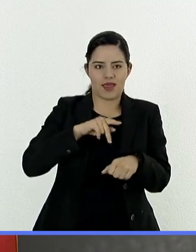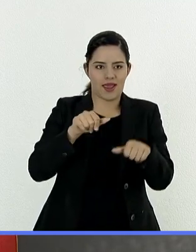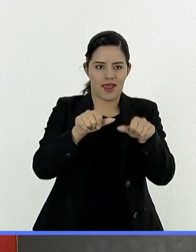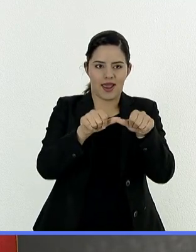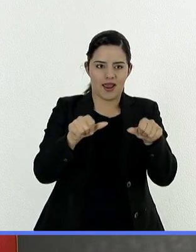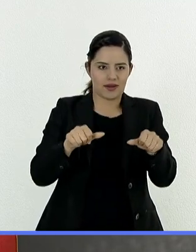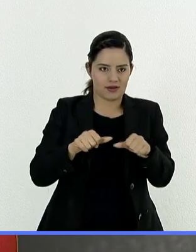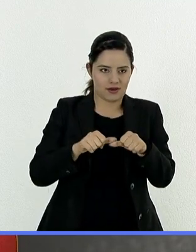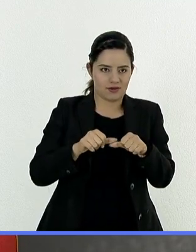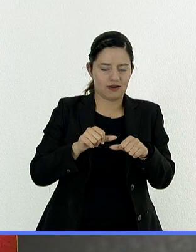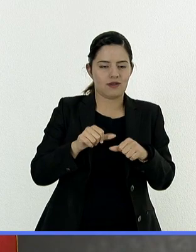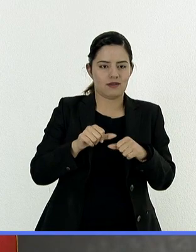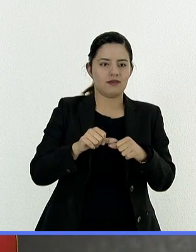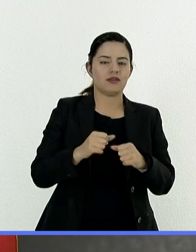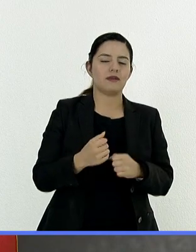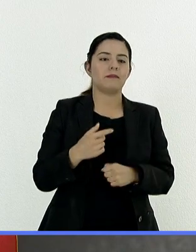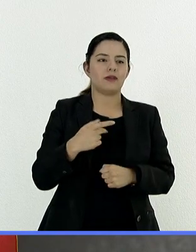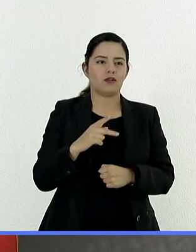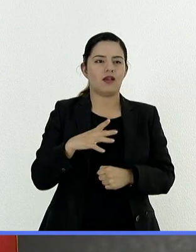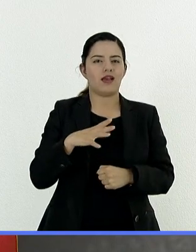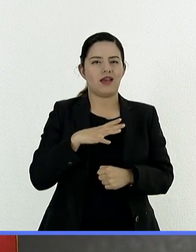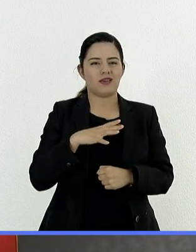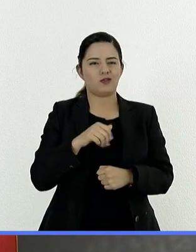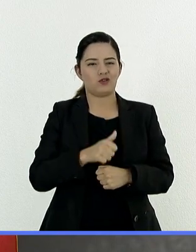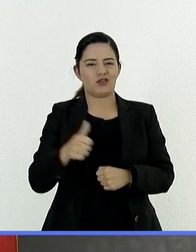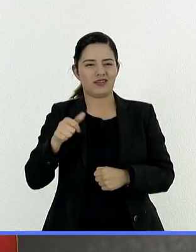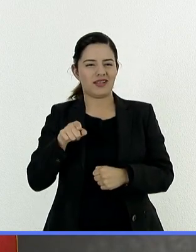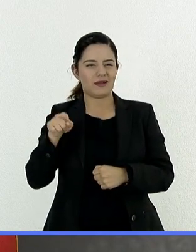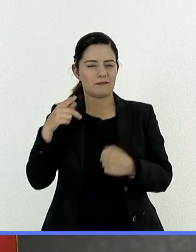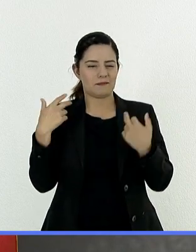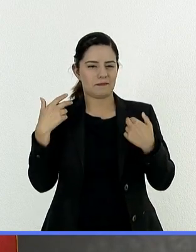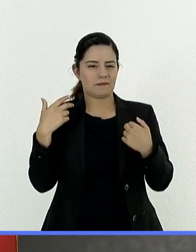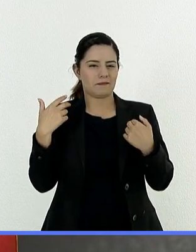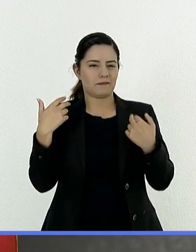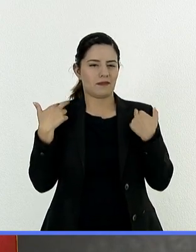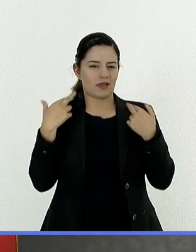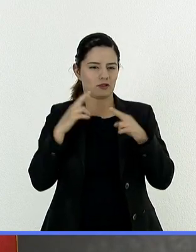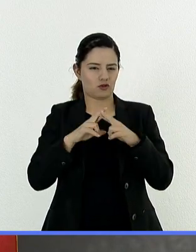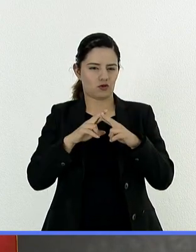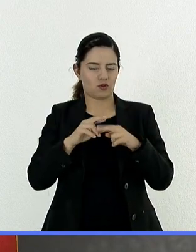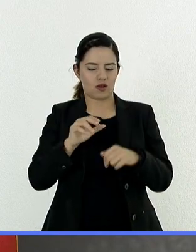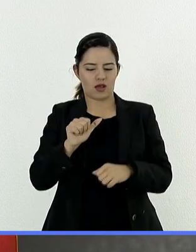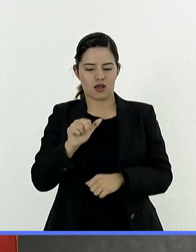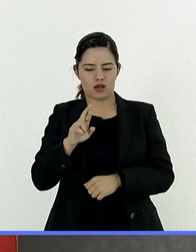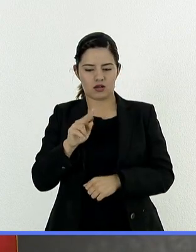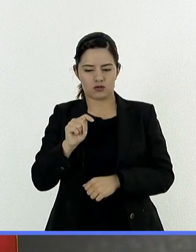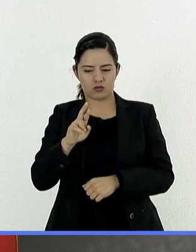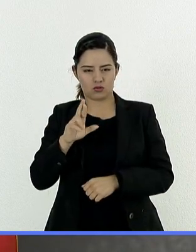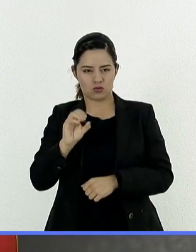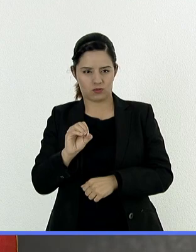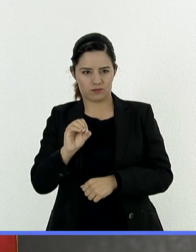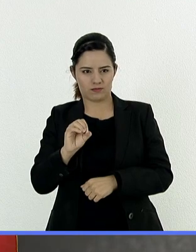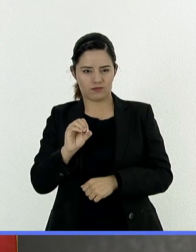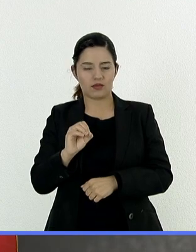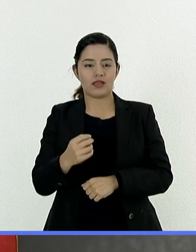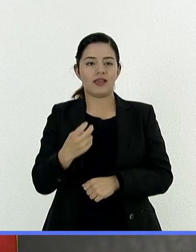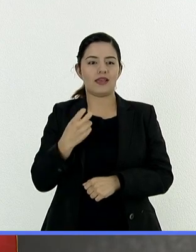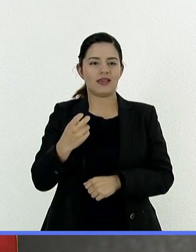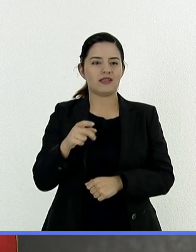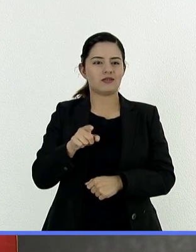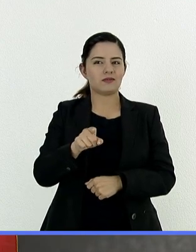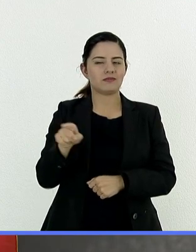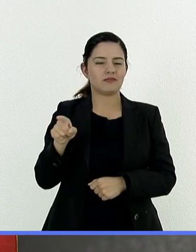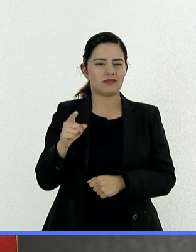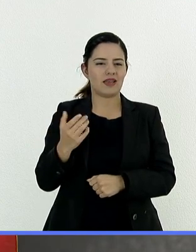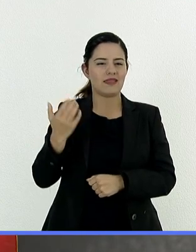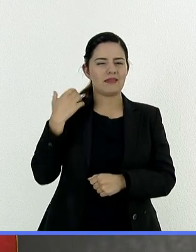descritas en el libro también en un capítulo del profesor Arturo bayonas de los estromatolitos las primeras formas de vida